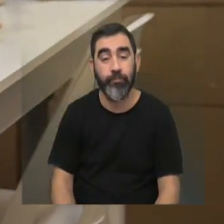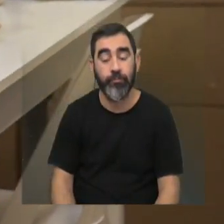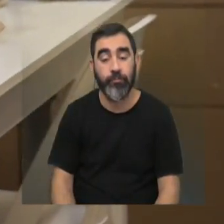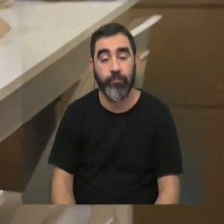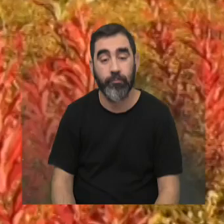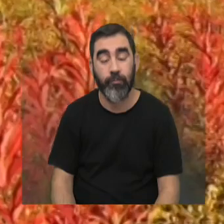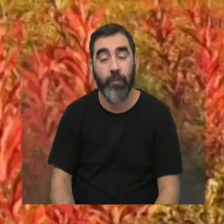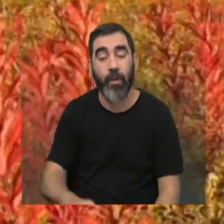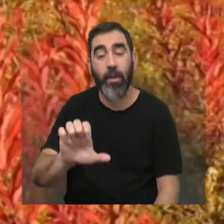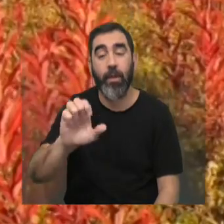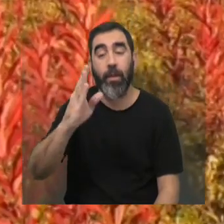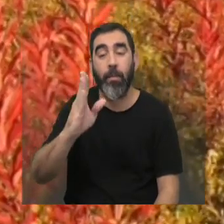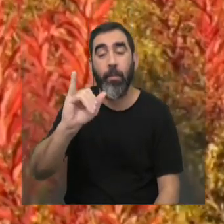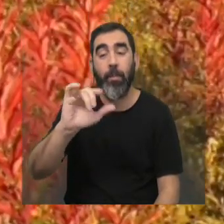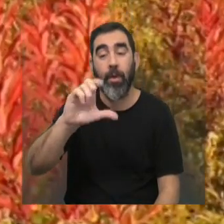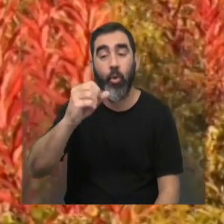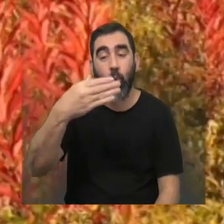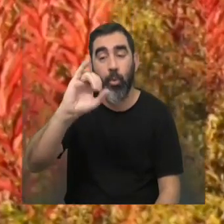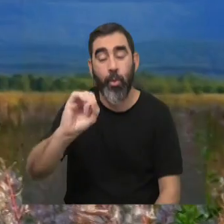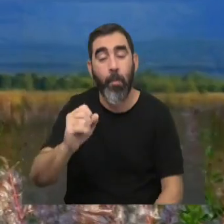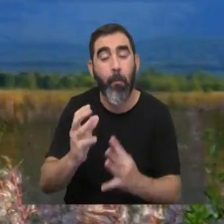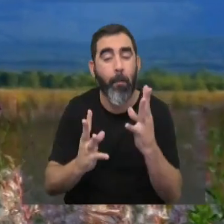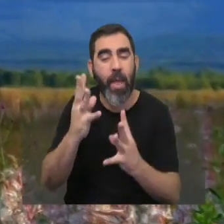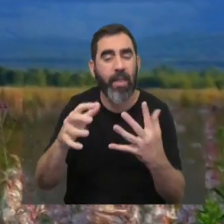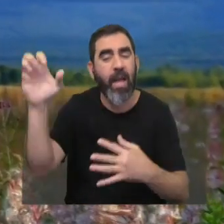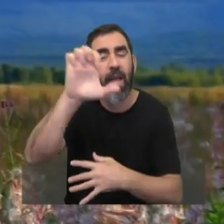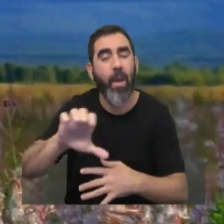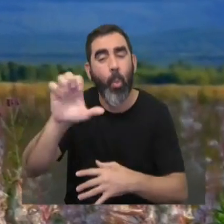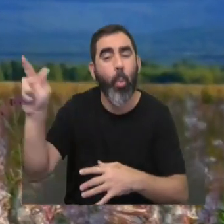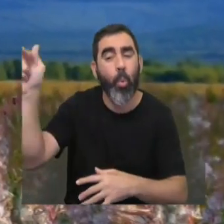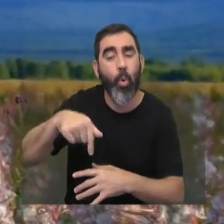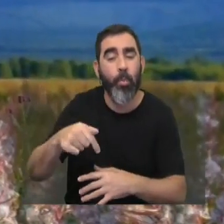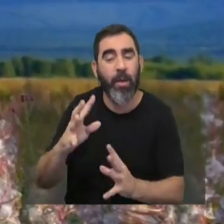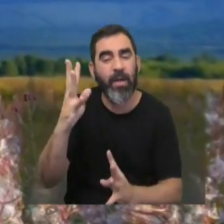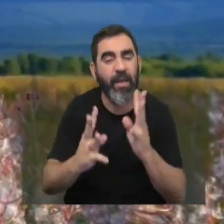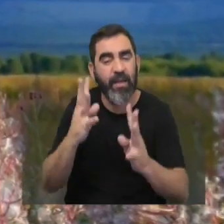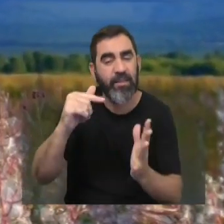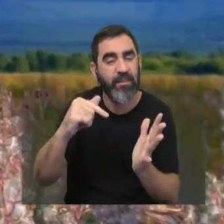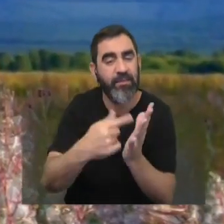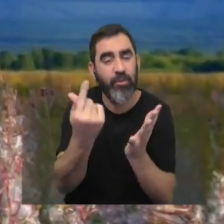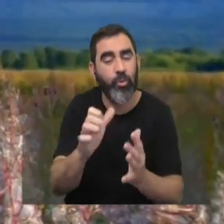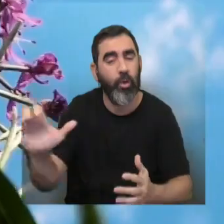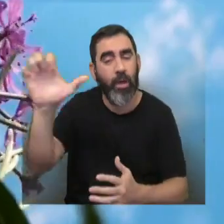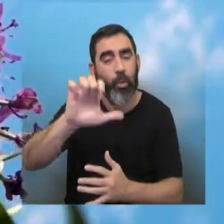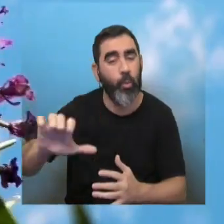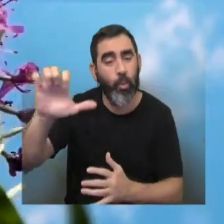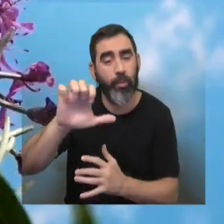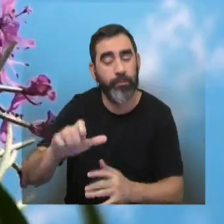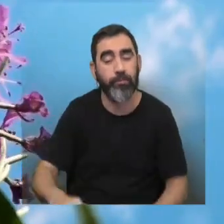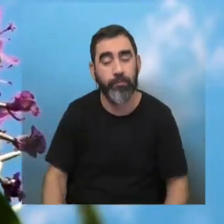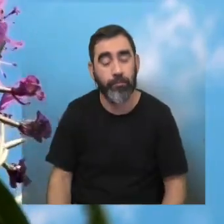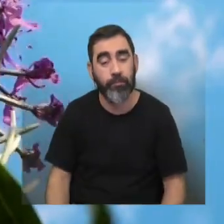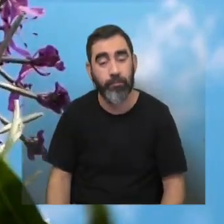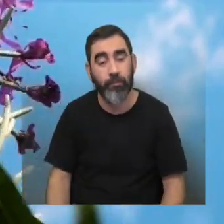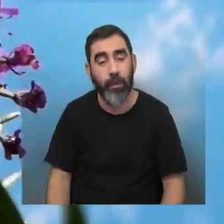El epilobio es una planta europea que crece en la zona central de Europa, y es una